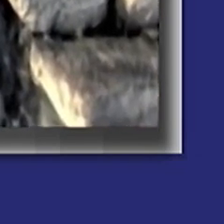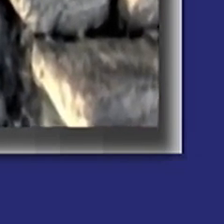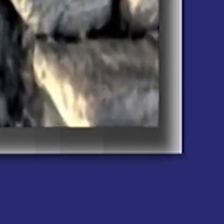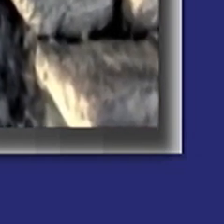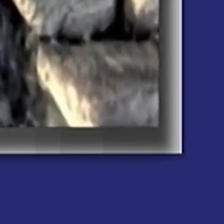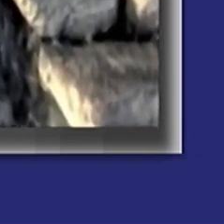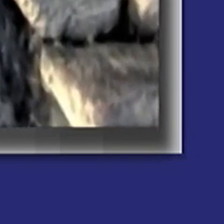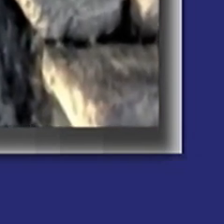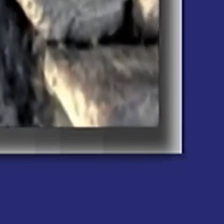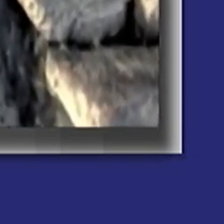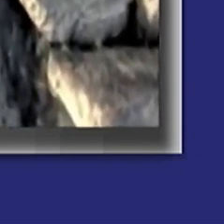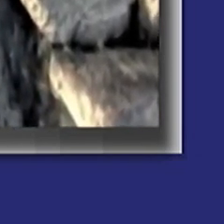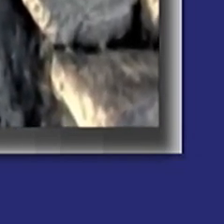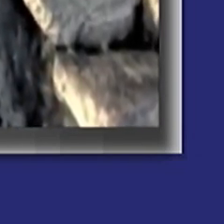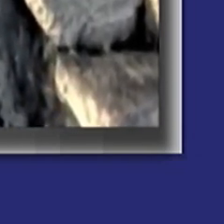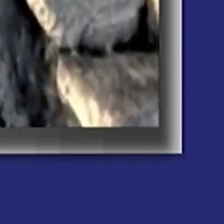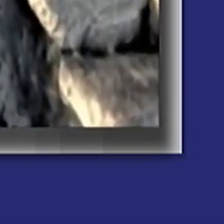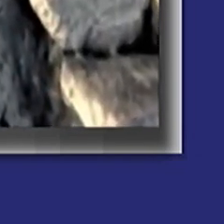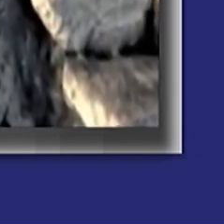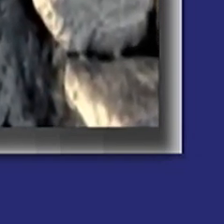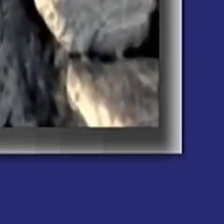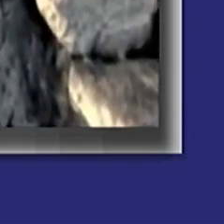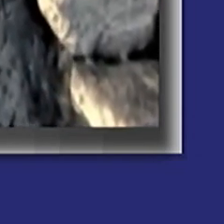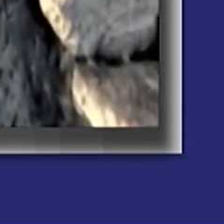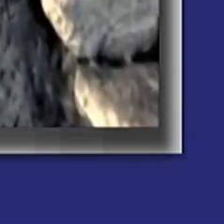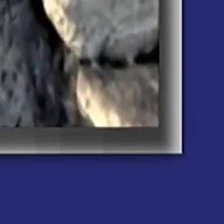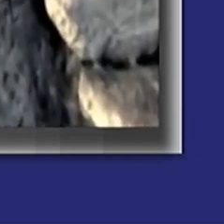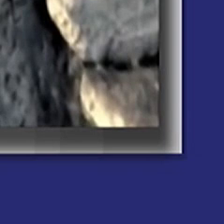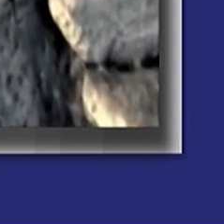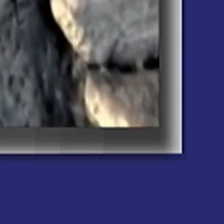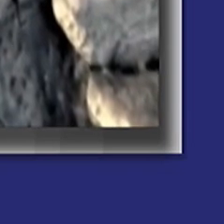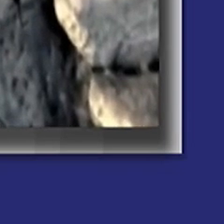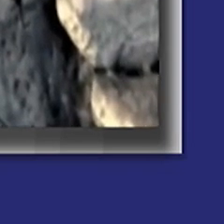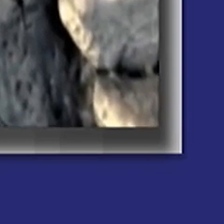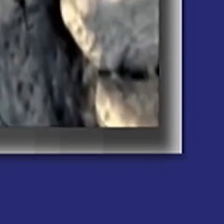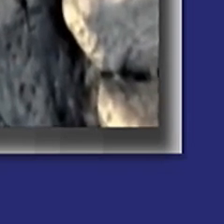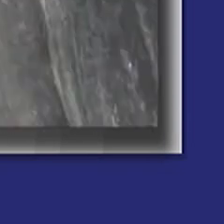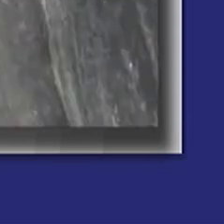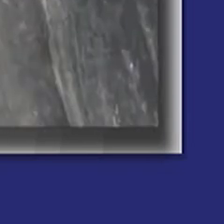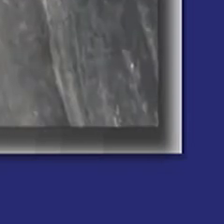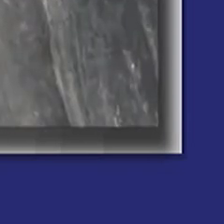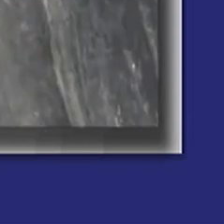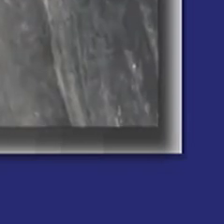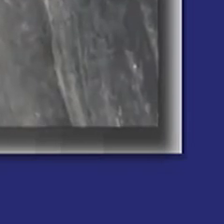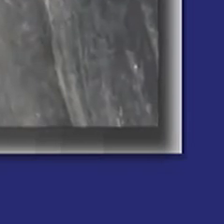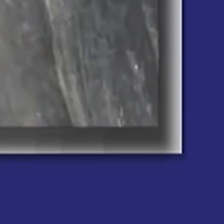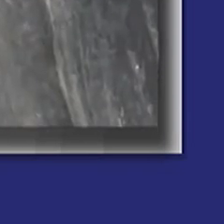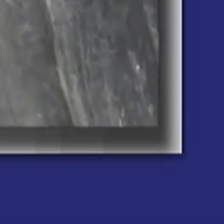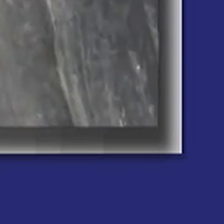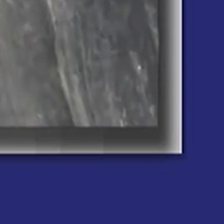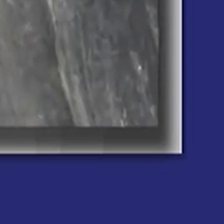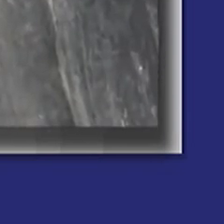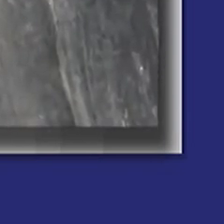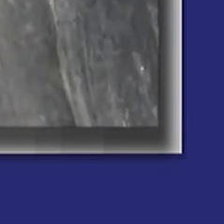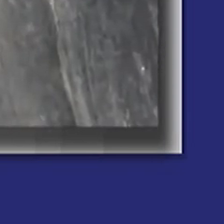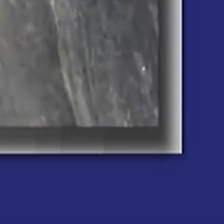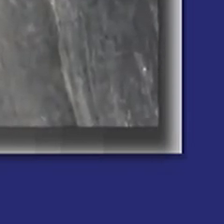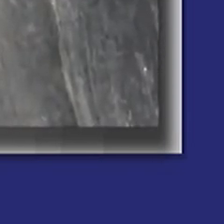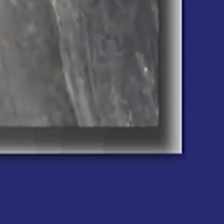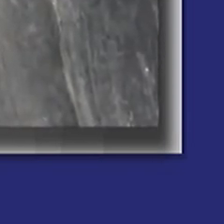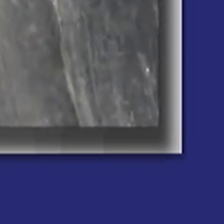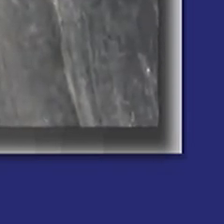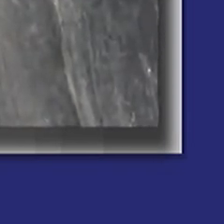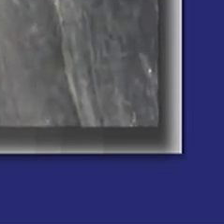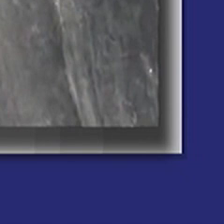más información sobre el contexto arqueológico y etnográfico de los petroglifos. Uno de los grabados muestra